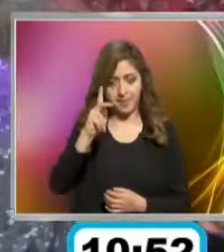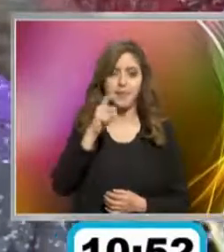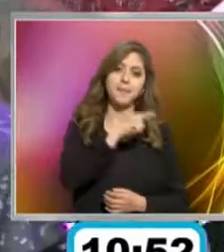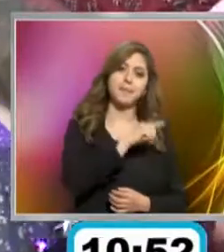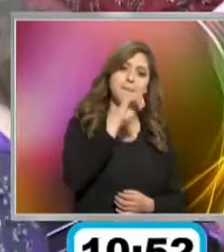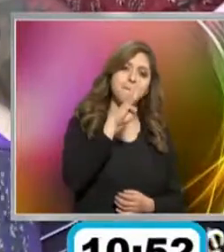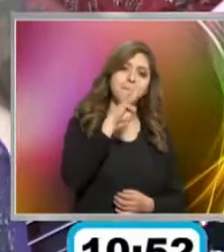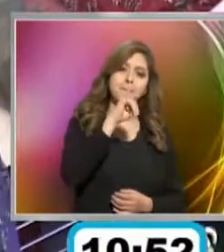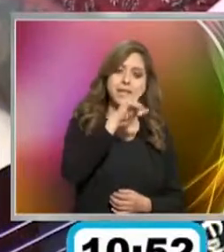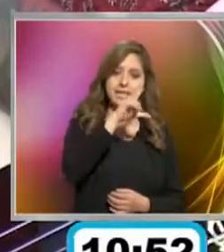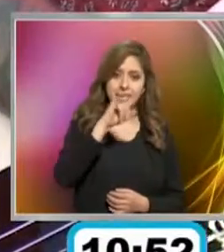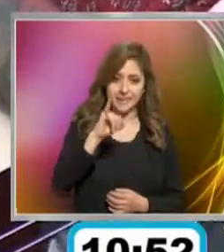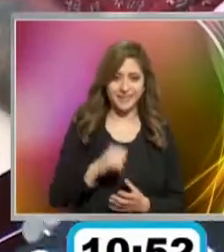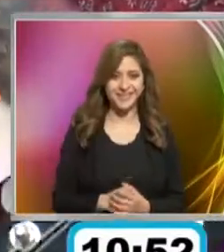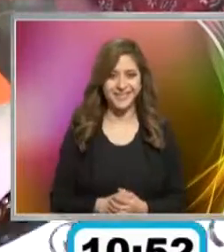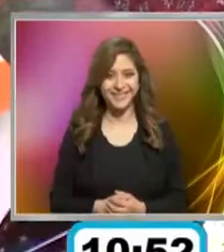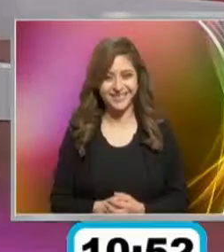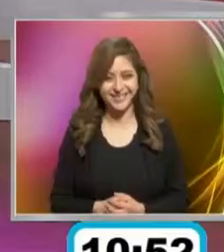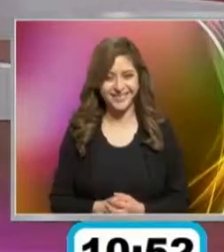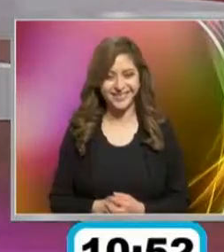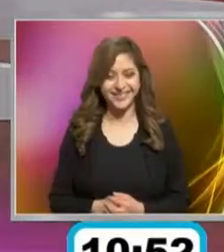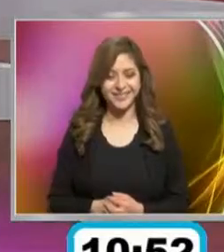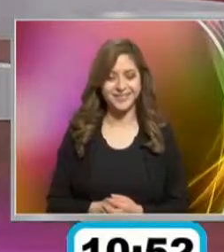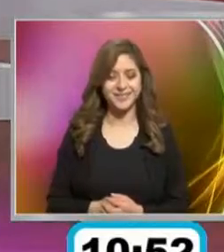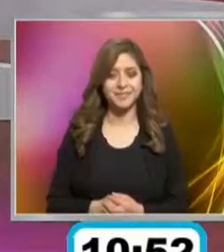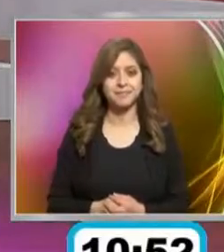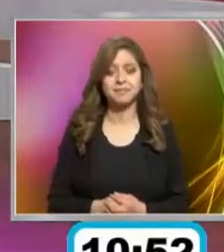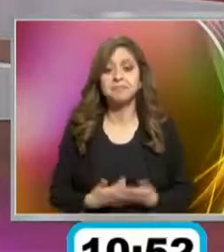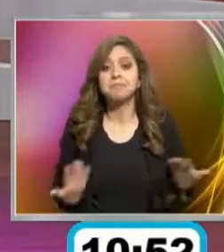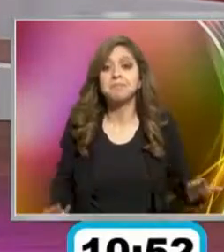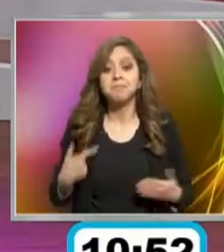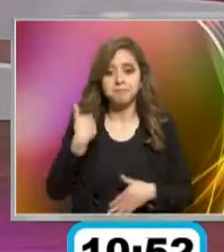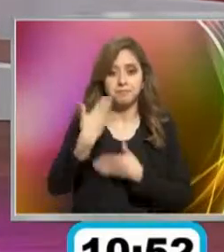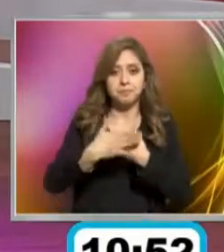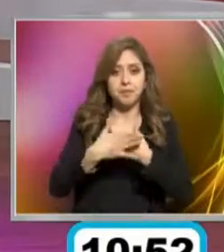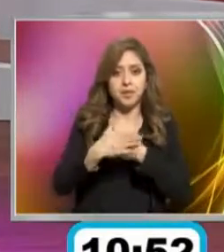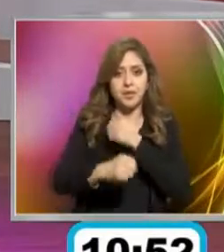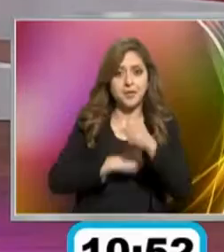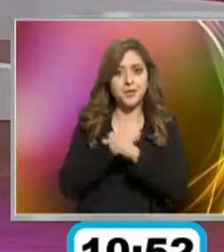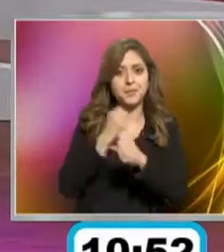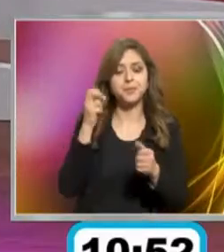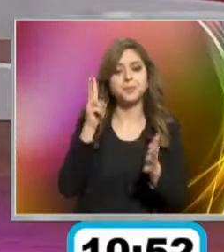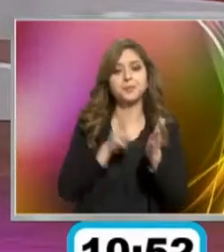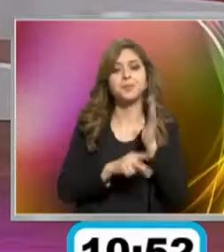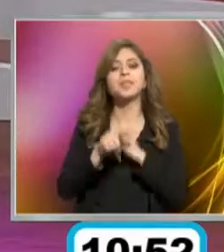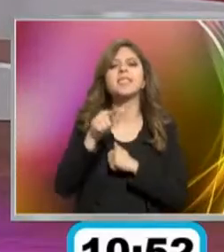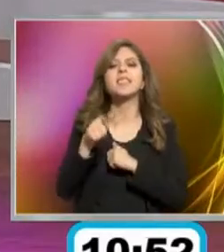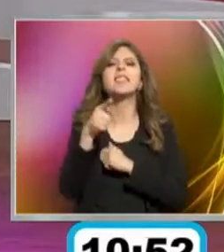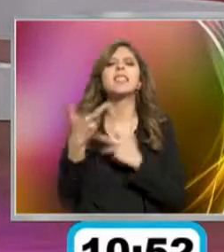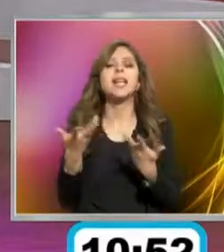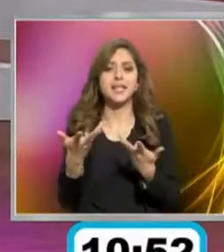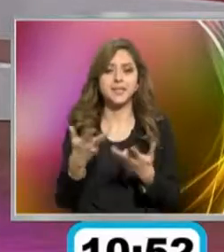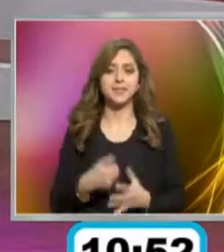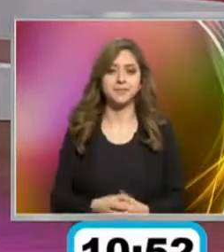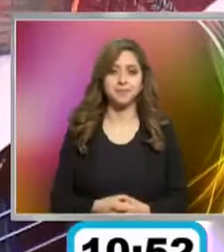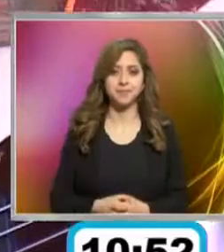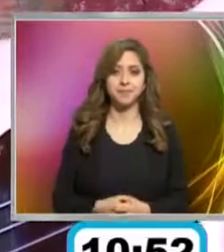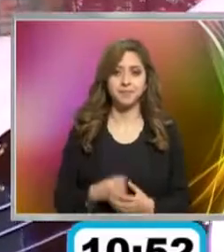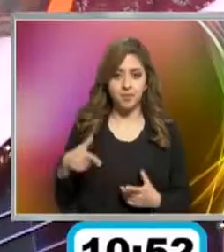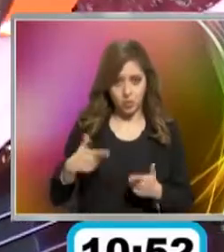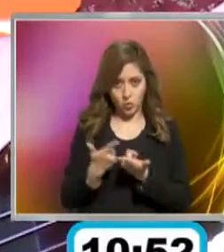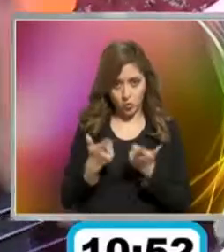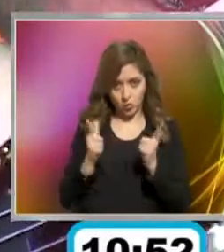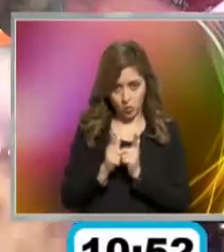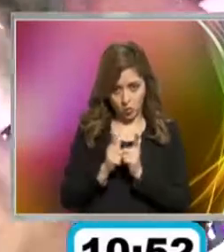Billy, para toda la banda, saludos. Muy bien. Chavos, ¿qué viene para el próximo año, para este 2017? Bien, Cymatics ahorita está